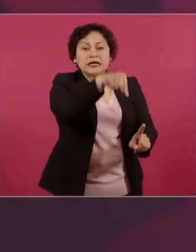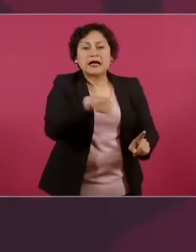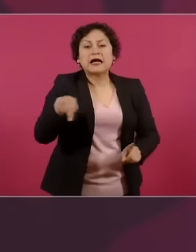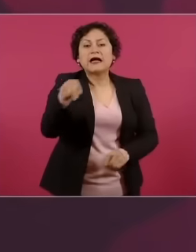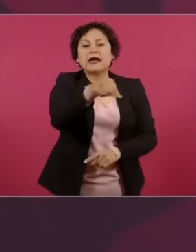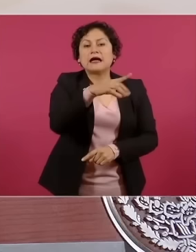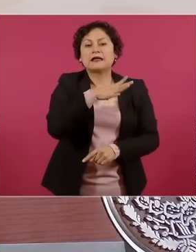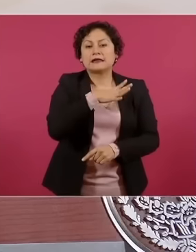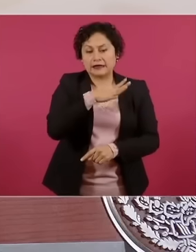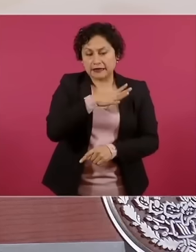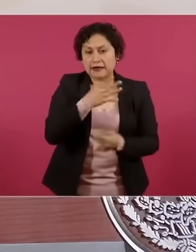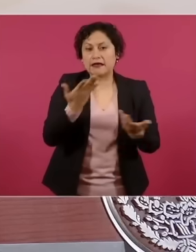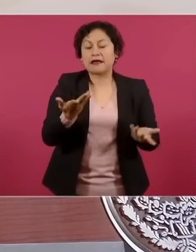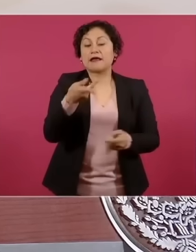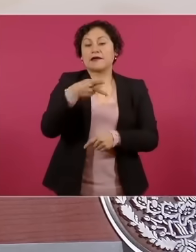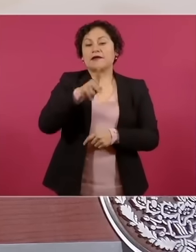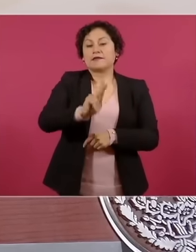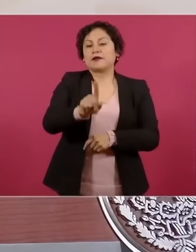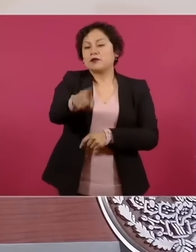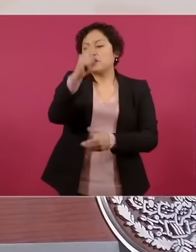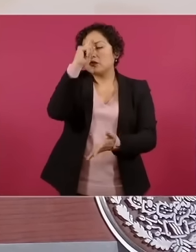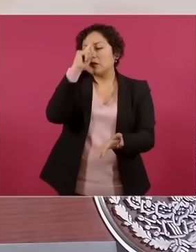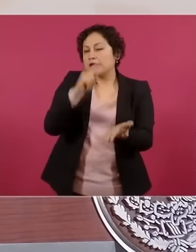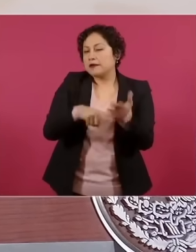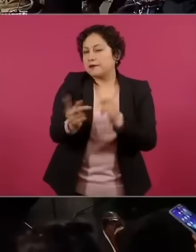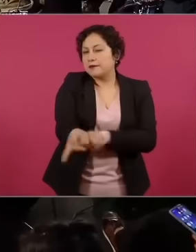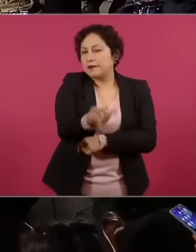¿Dónde crees tú que hay más homicidios?